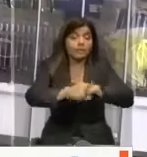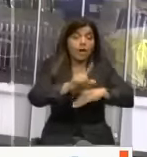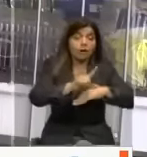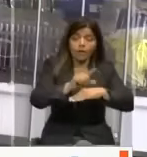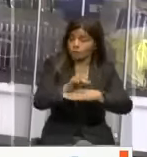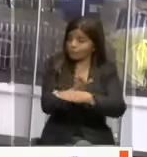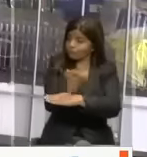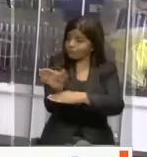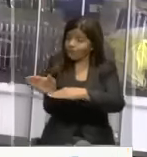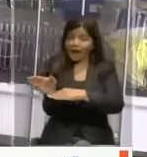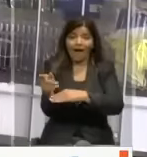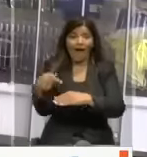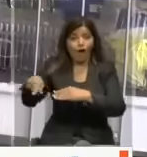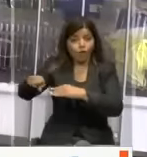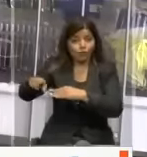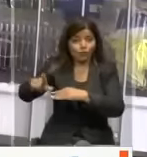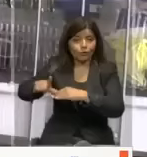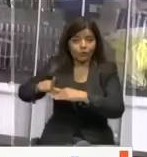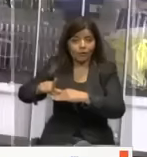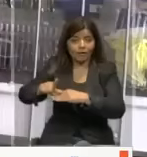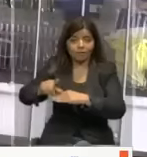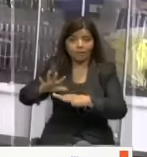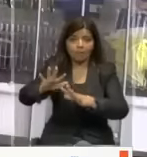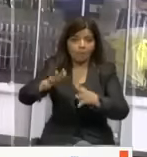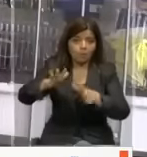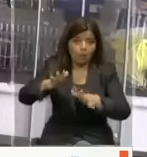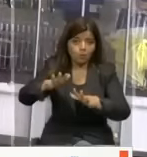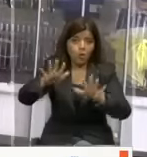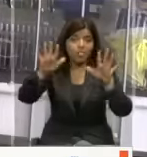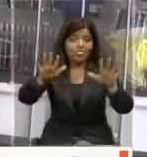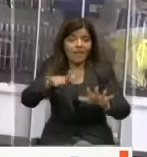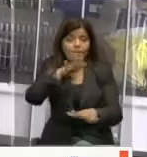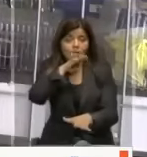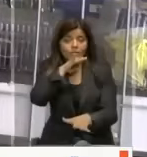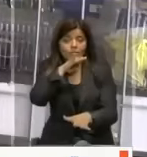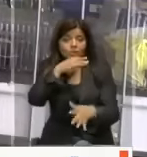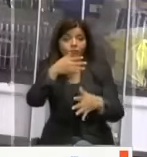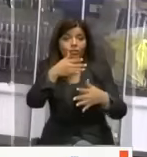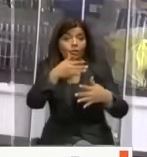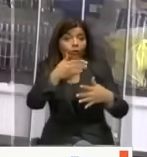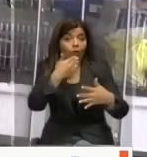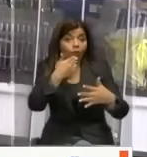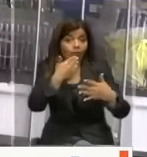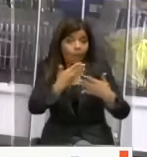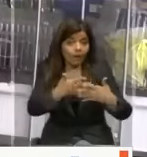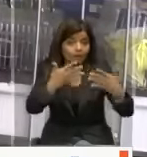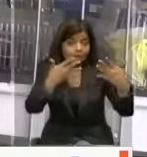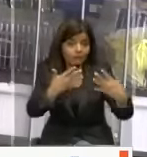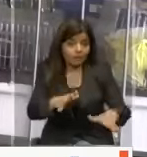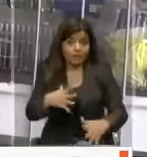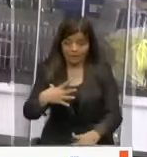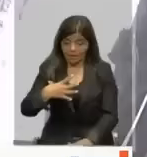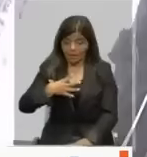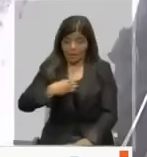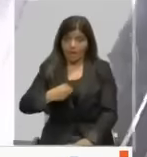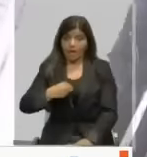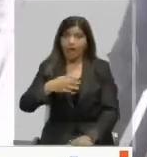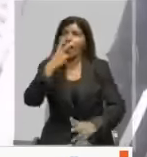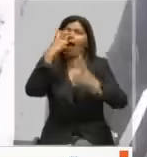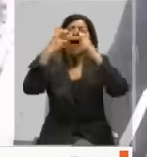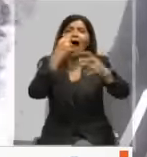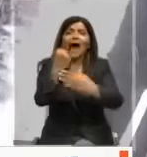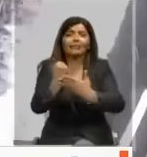lado y no pasaría ni unos 10 minutos cuando mi hija pide ayuda.